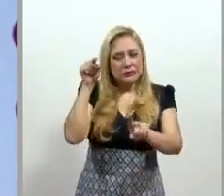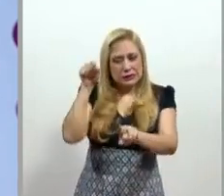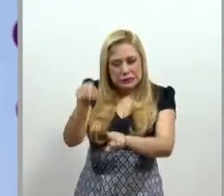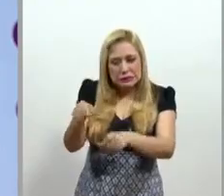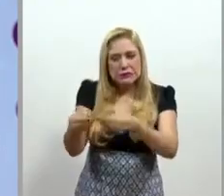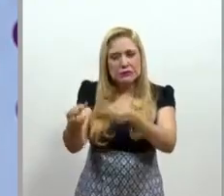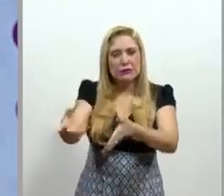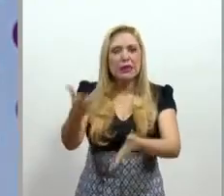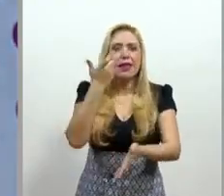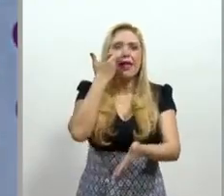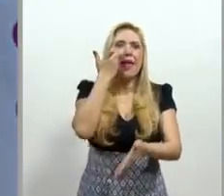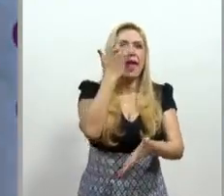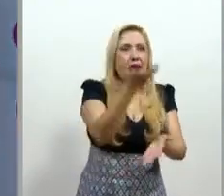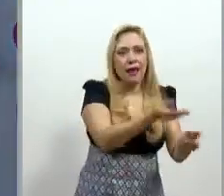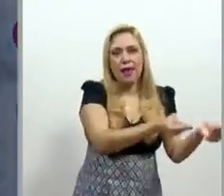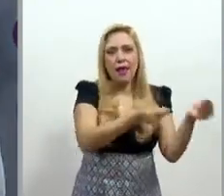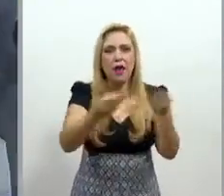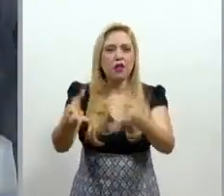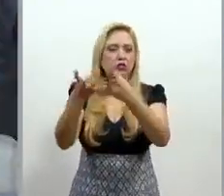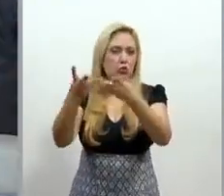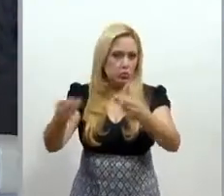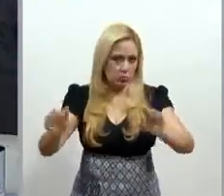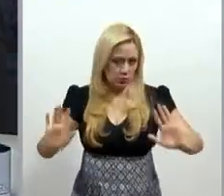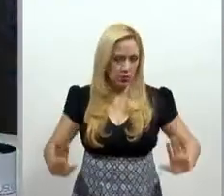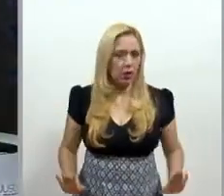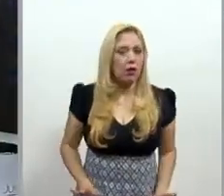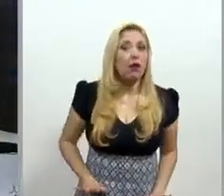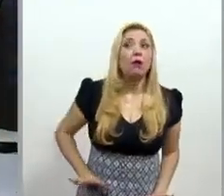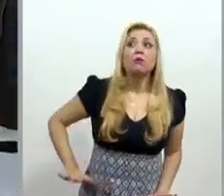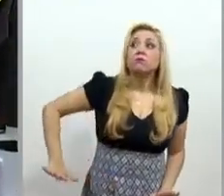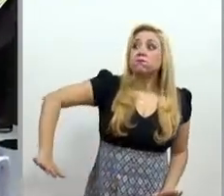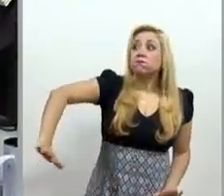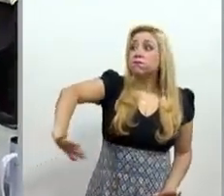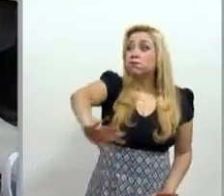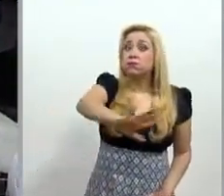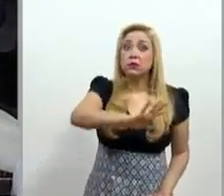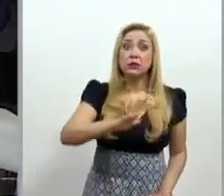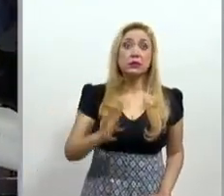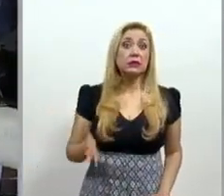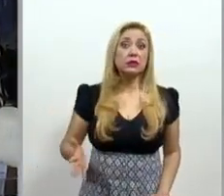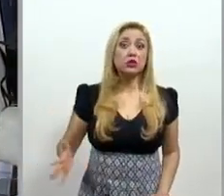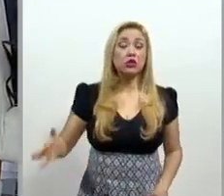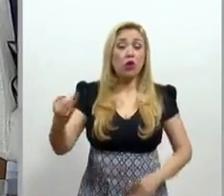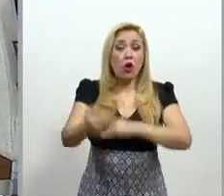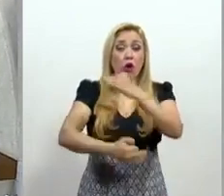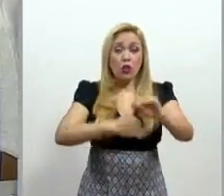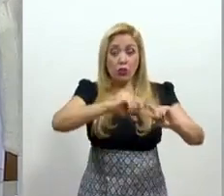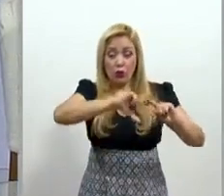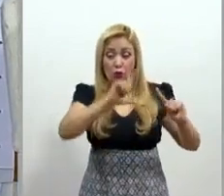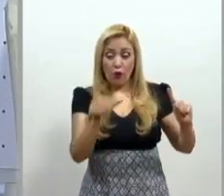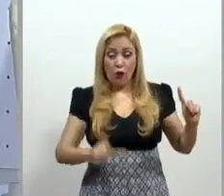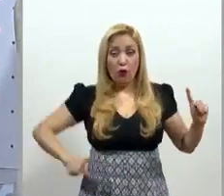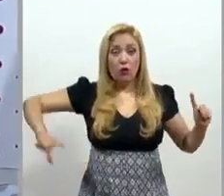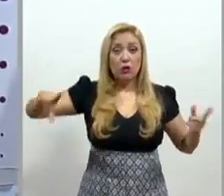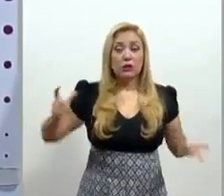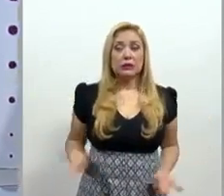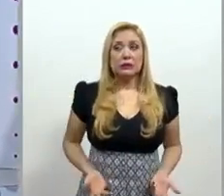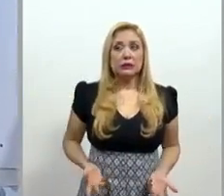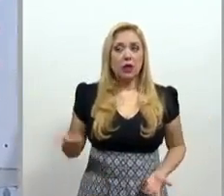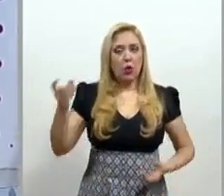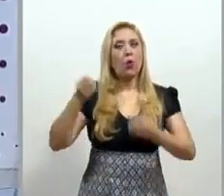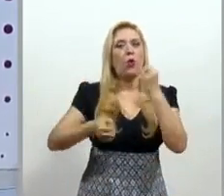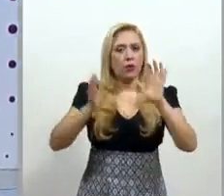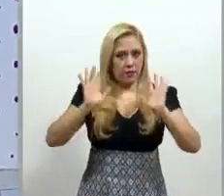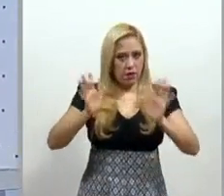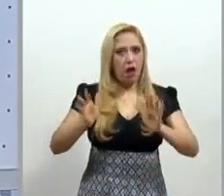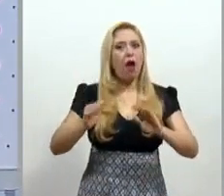quejoso. Pero cuando hablamos de medio ambiente es un problema estructural, ¿no? Entonces, yo creo que la Corte aquí ha dado algunos pasos importantes en ese sentido y lo